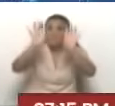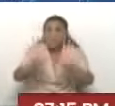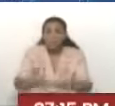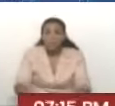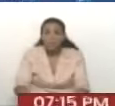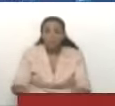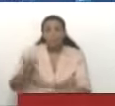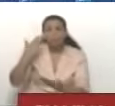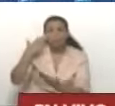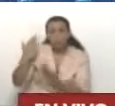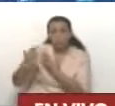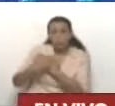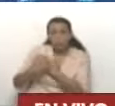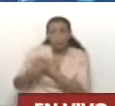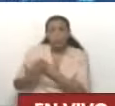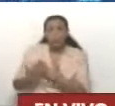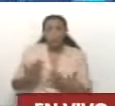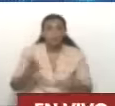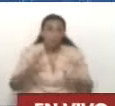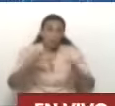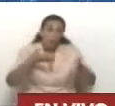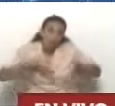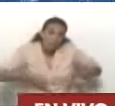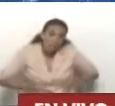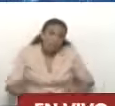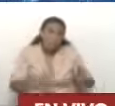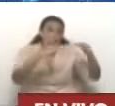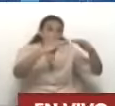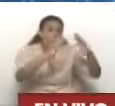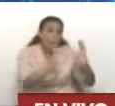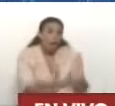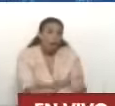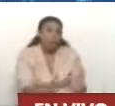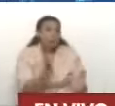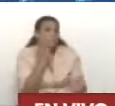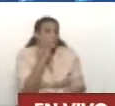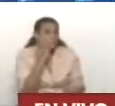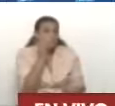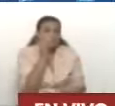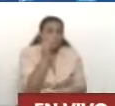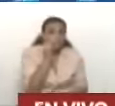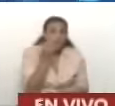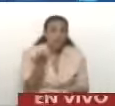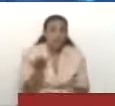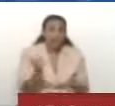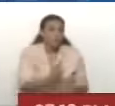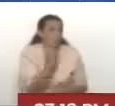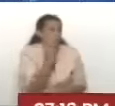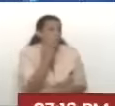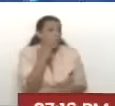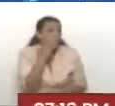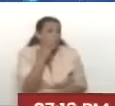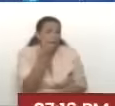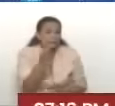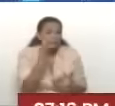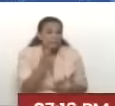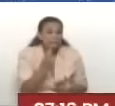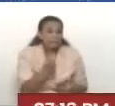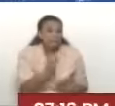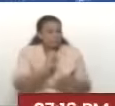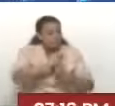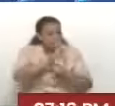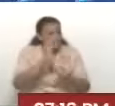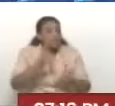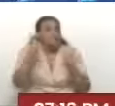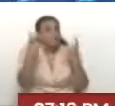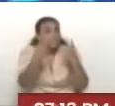Soy un hombre de un hogar cristiano. Mi madre y mi padre, pero mi madre sobre todo, ella